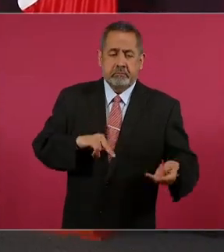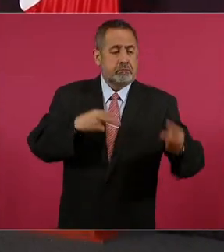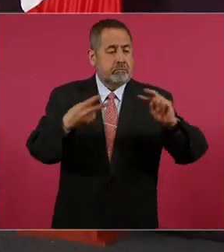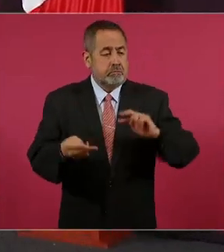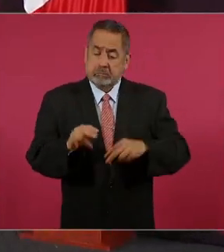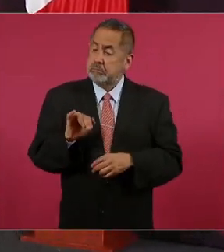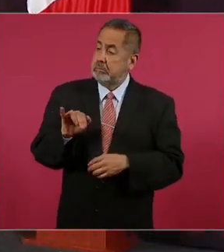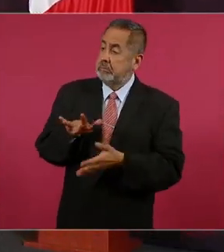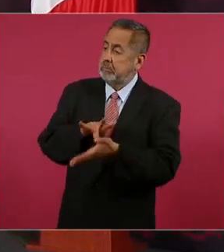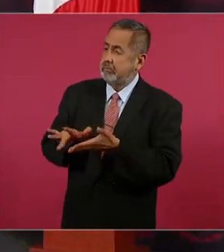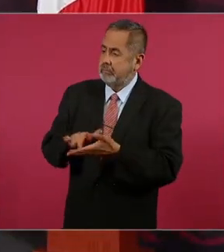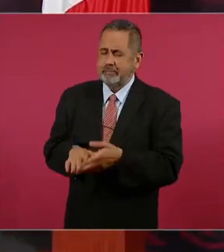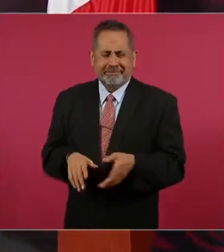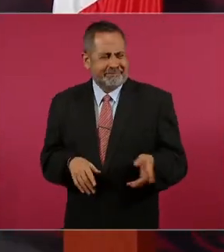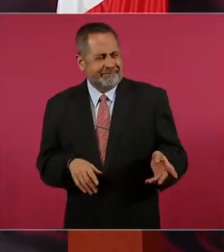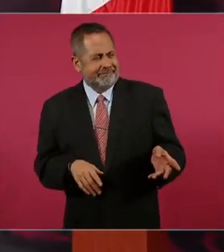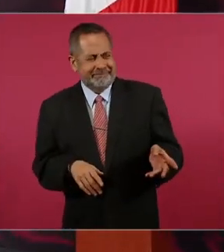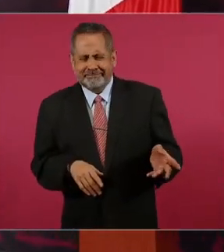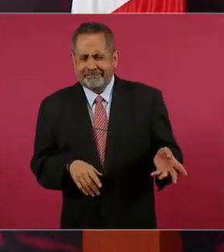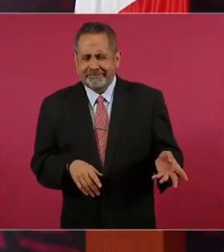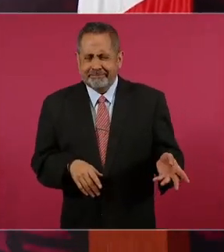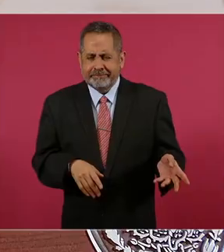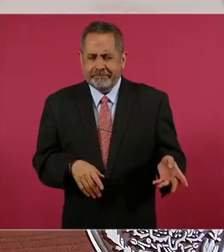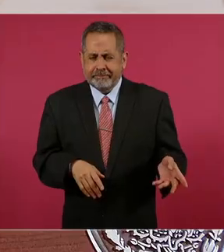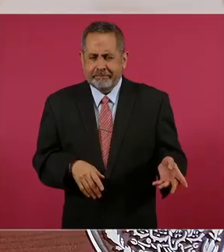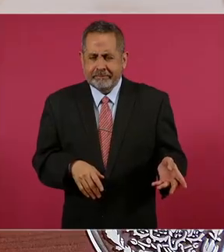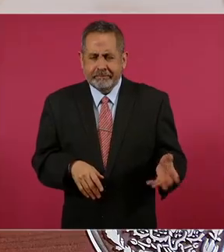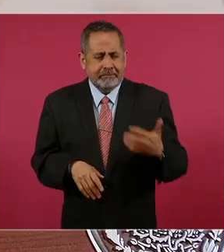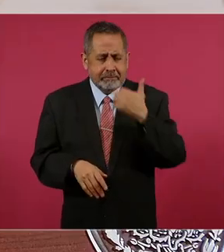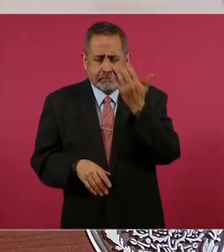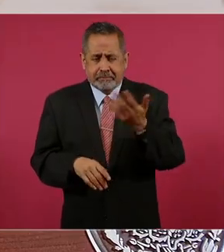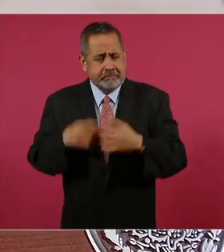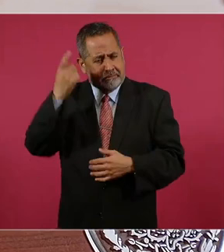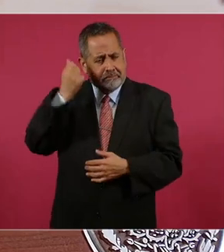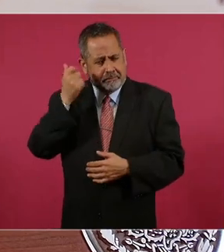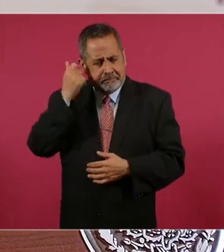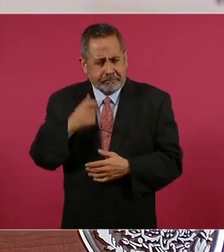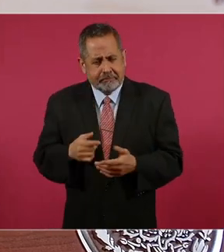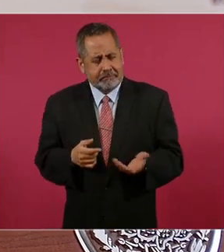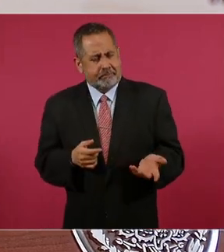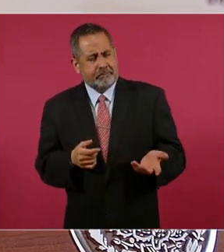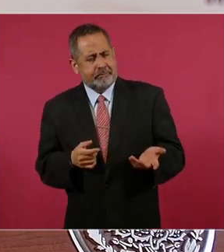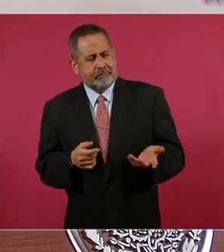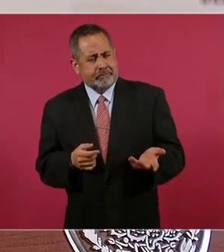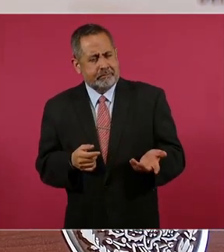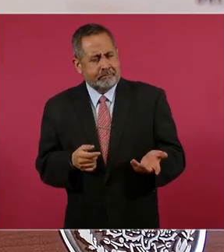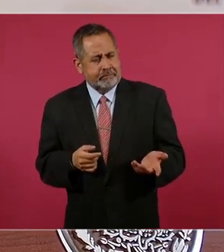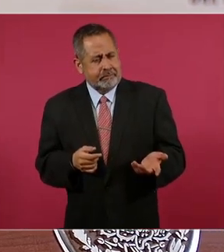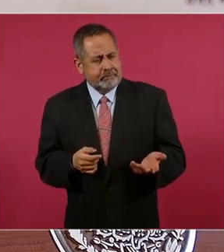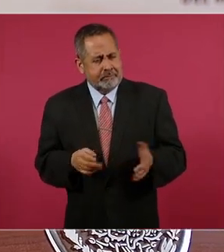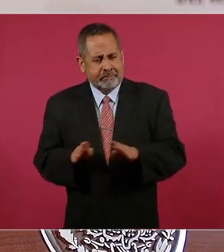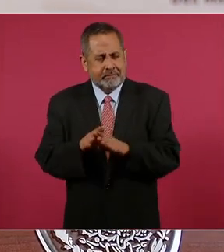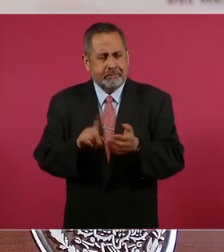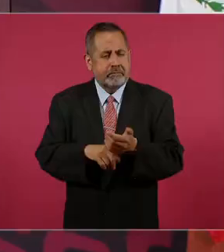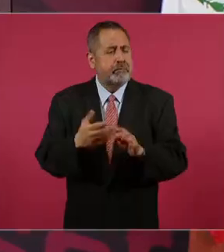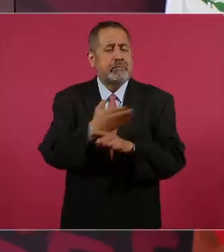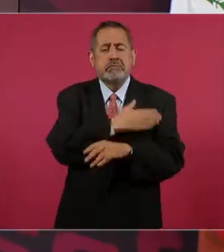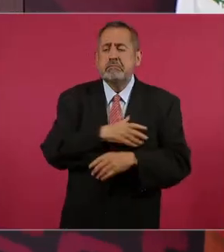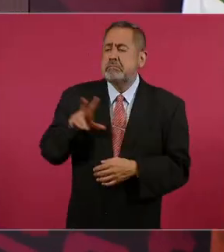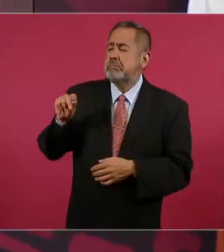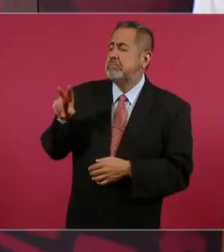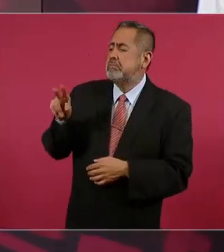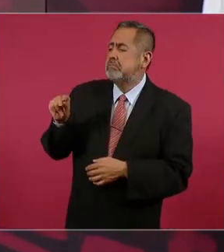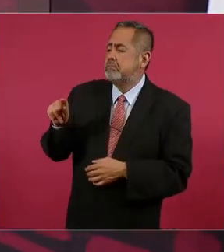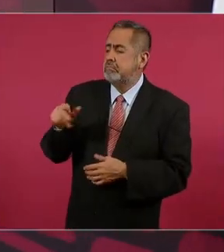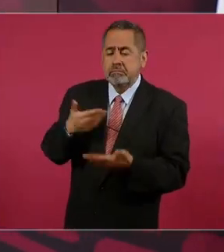que quieren las pensiones pero no sólo eso sino que quieren que se